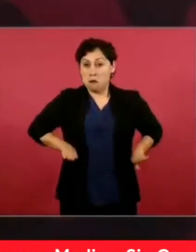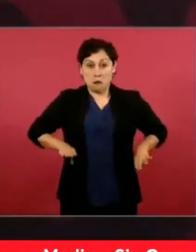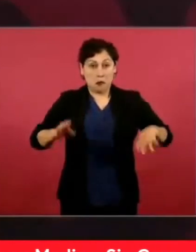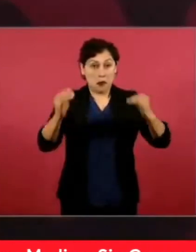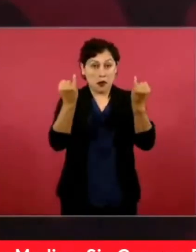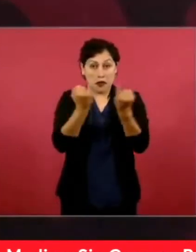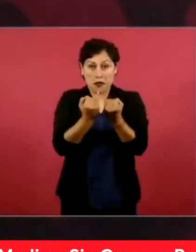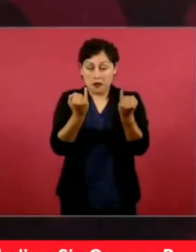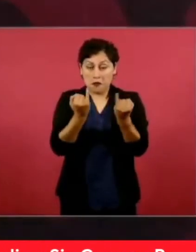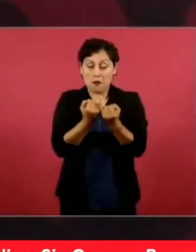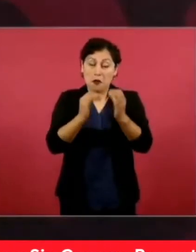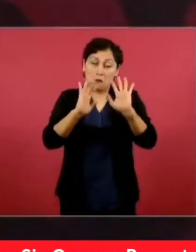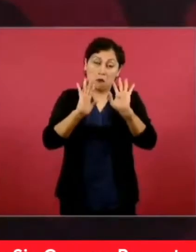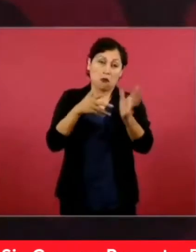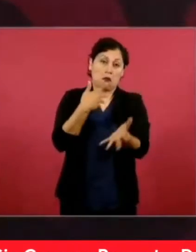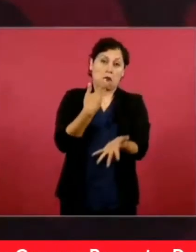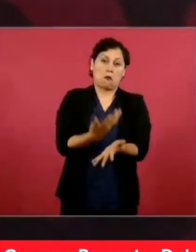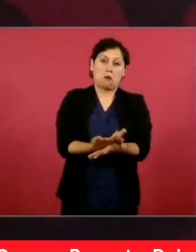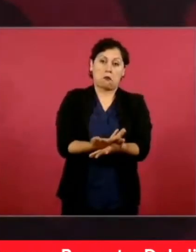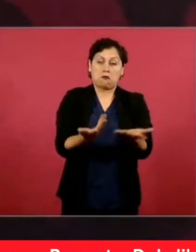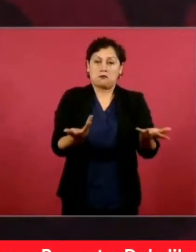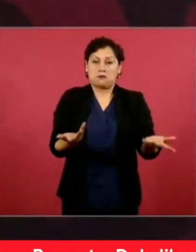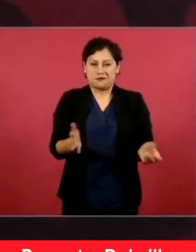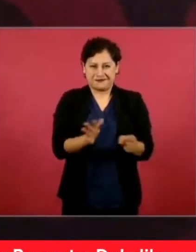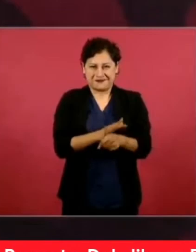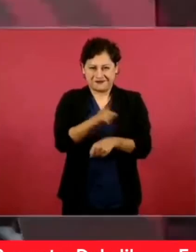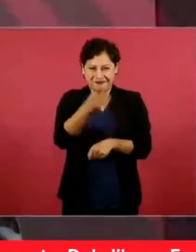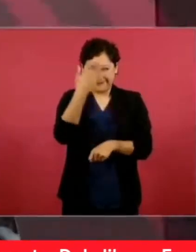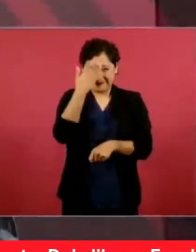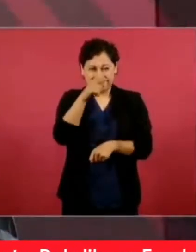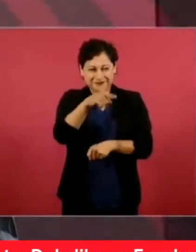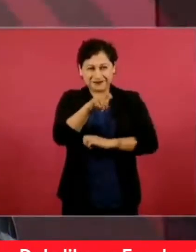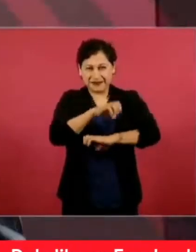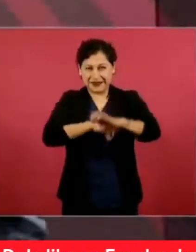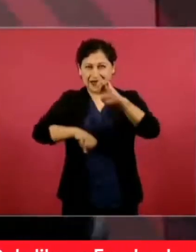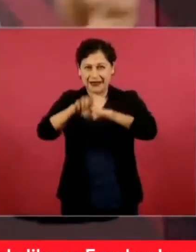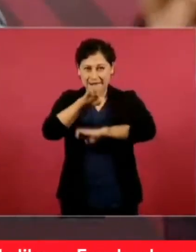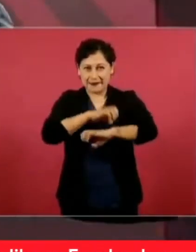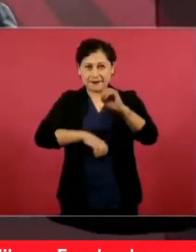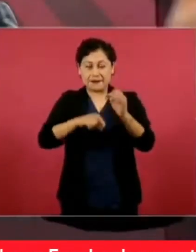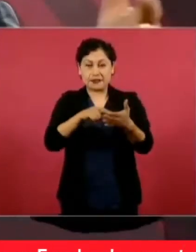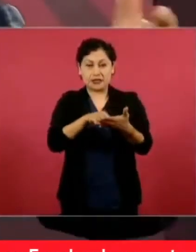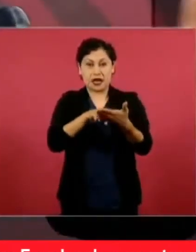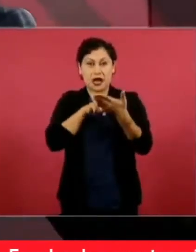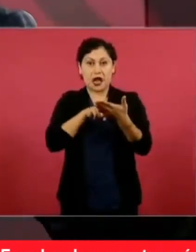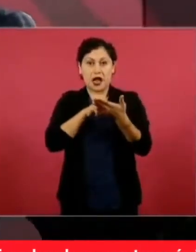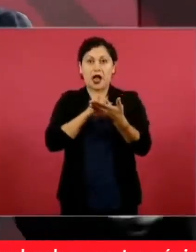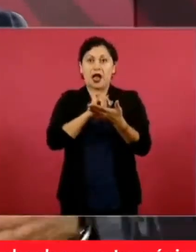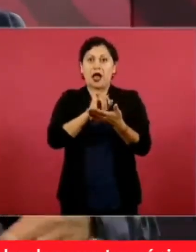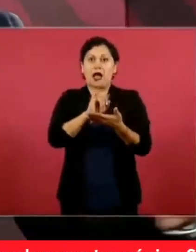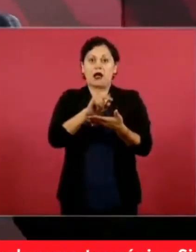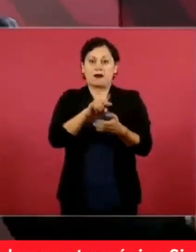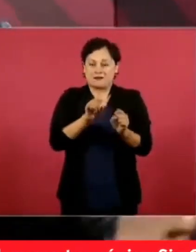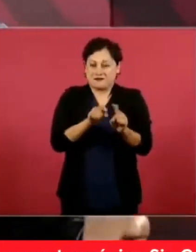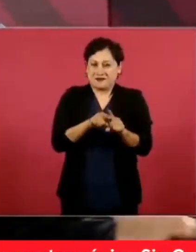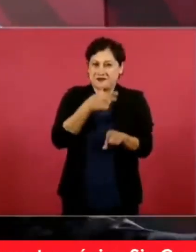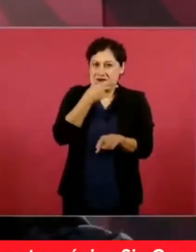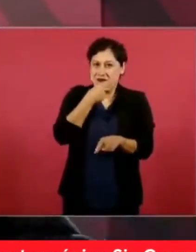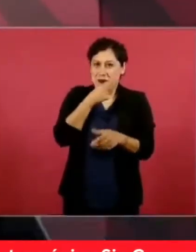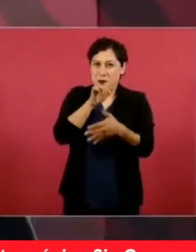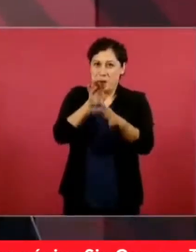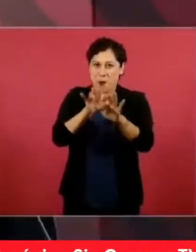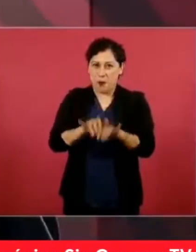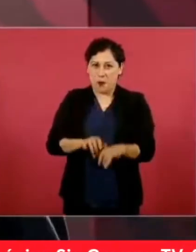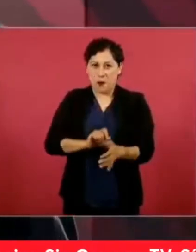porque usaban esa encuesta, ¿no? Hasta Said dice: no, sí, salía una encuesta